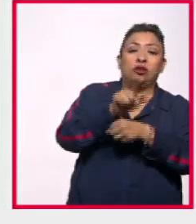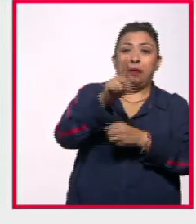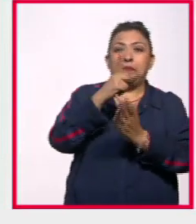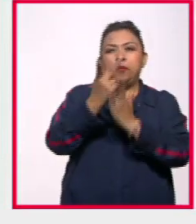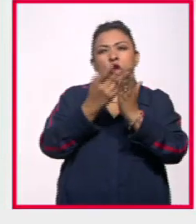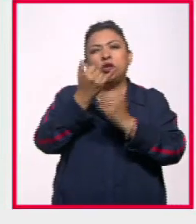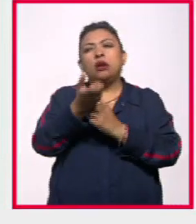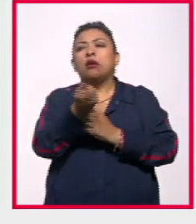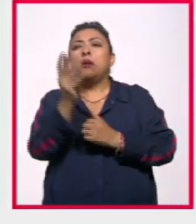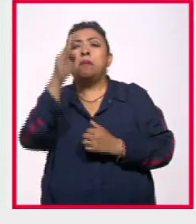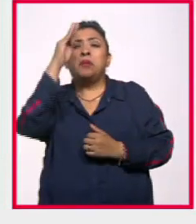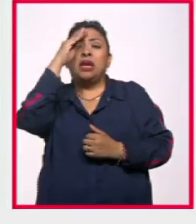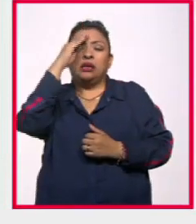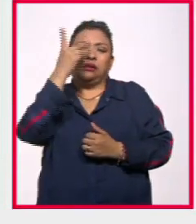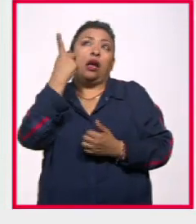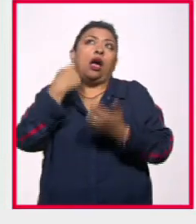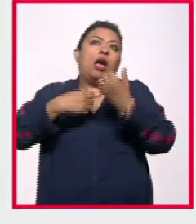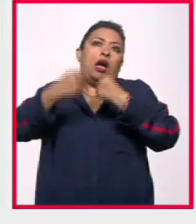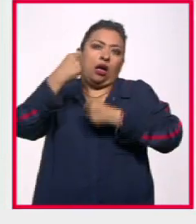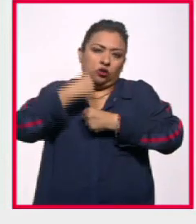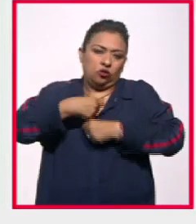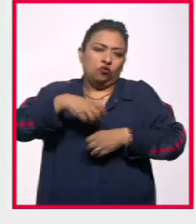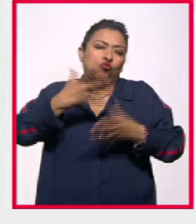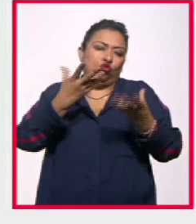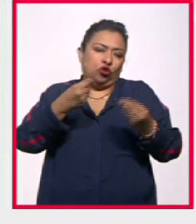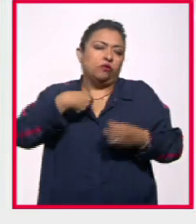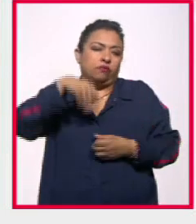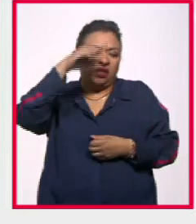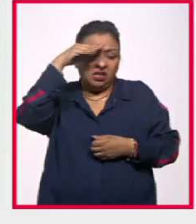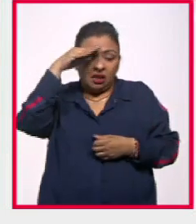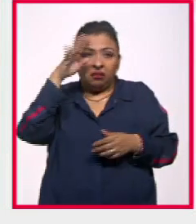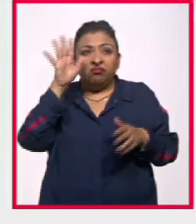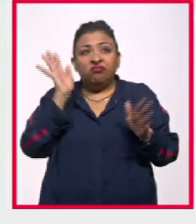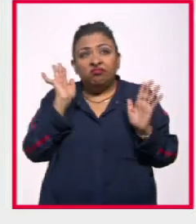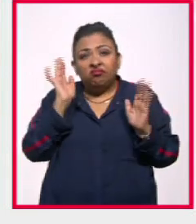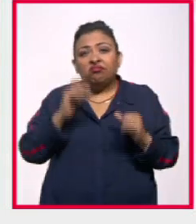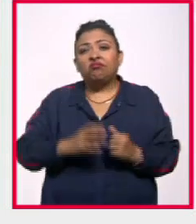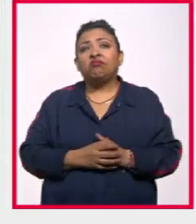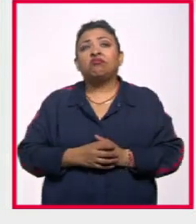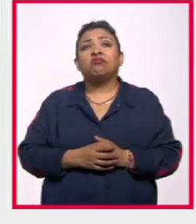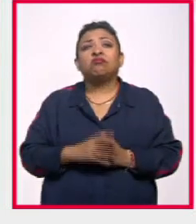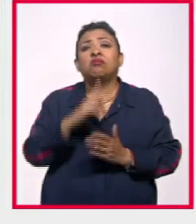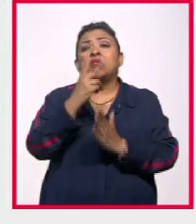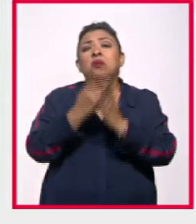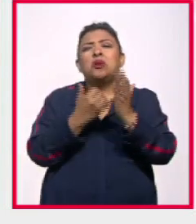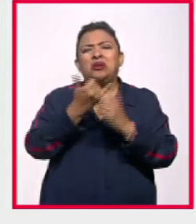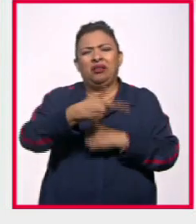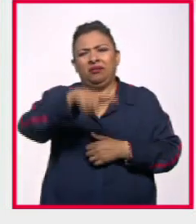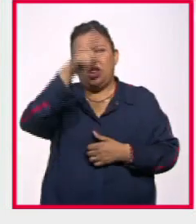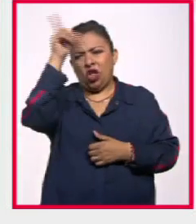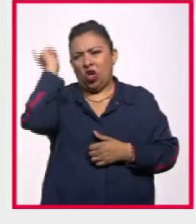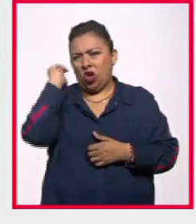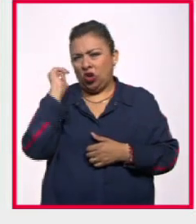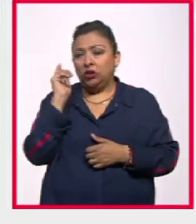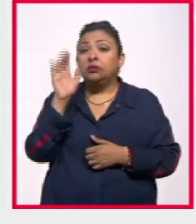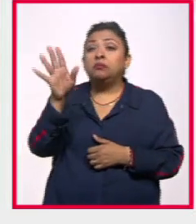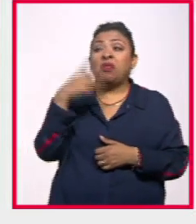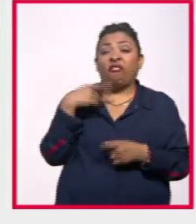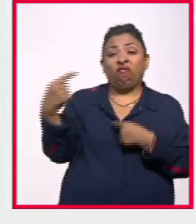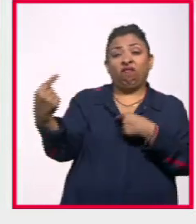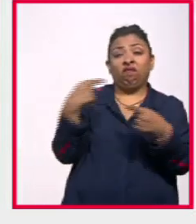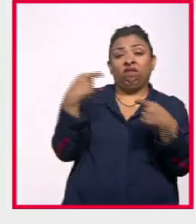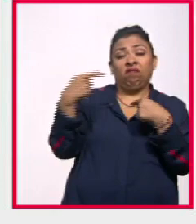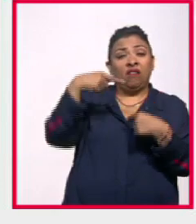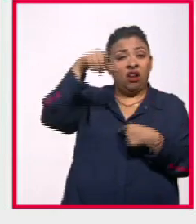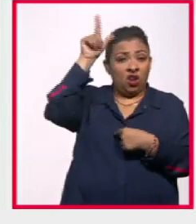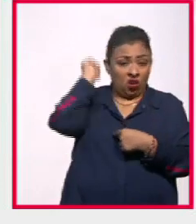muchos hubieran pensado hace algunos años, o muchos pensaban hace algunos años, que era un proyecto de locos. Bueno, a mí me han llamado loco muchas